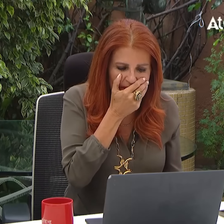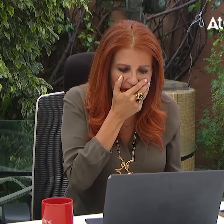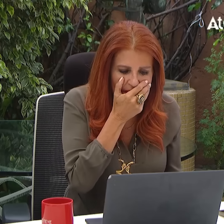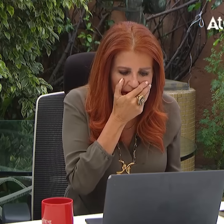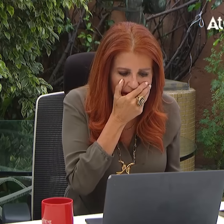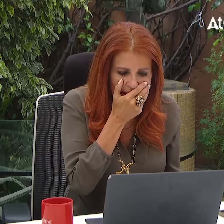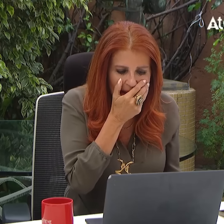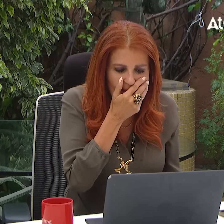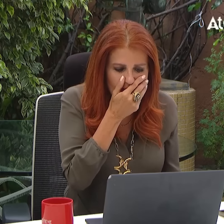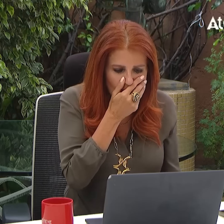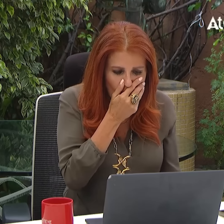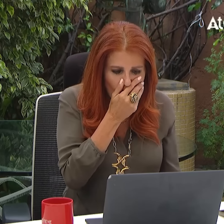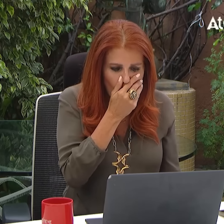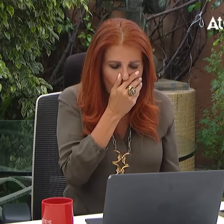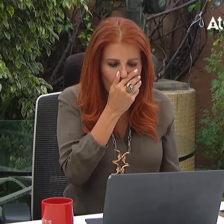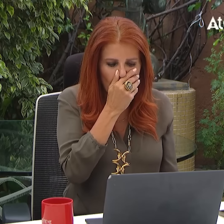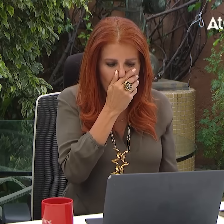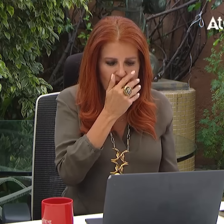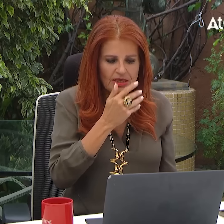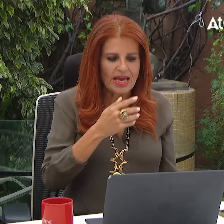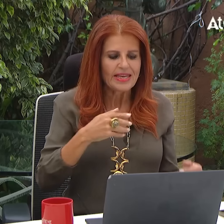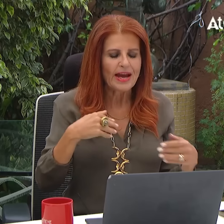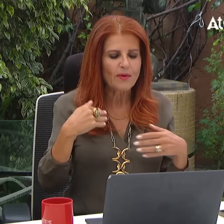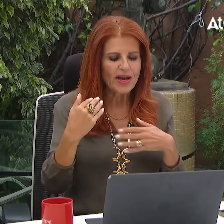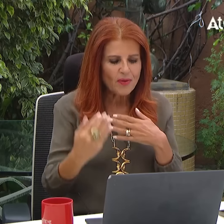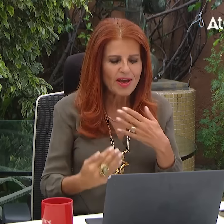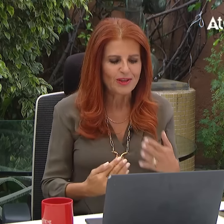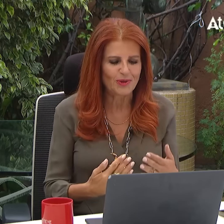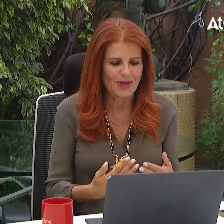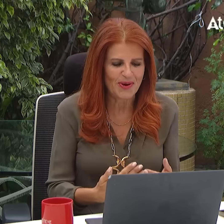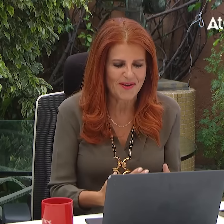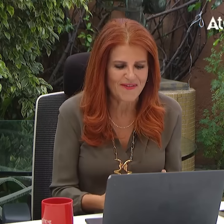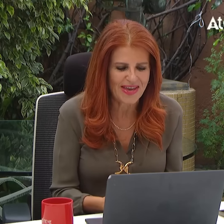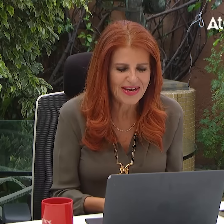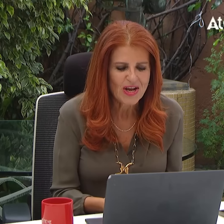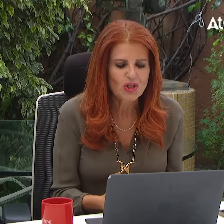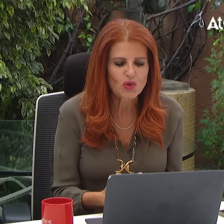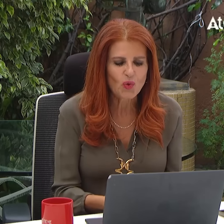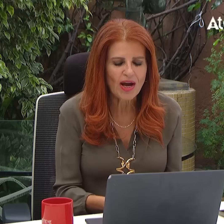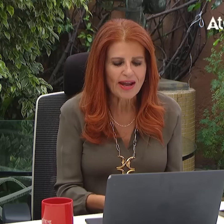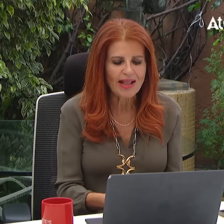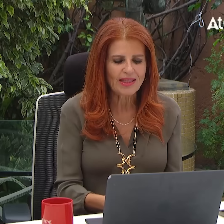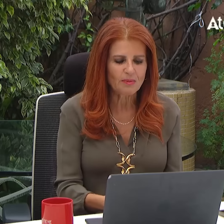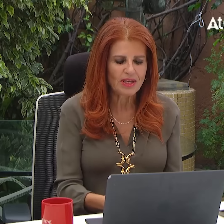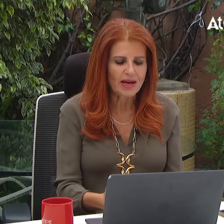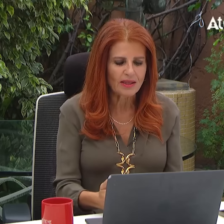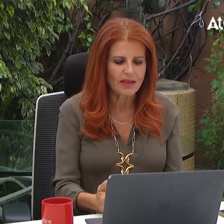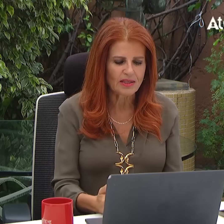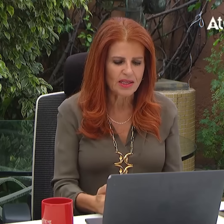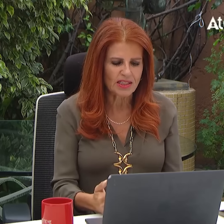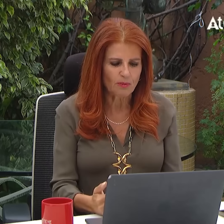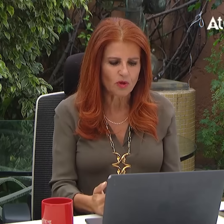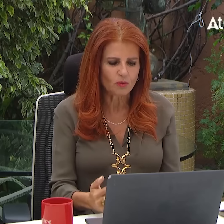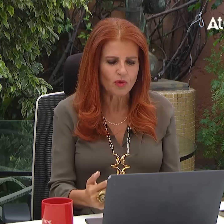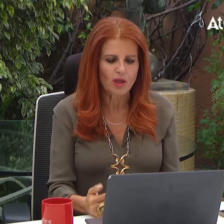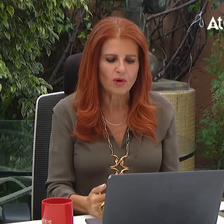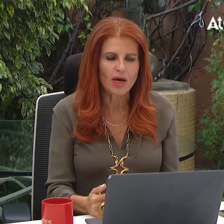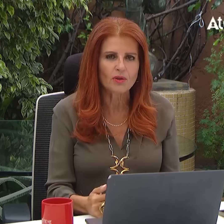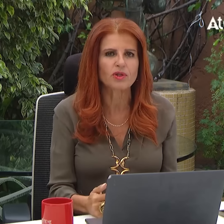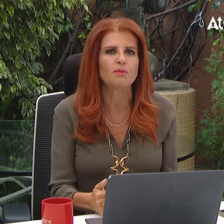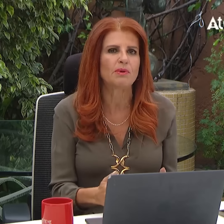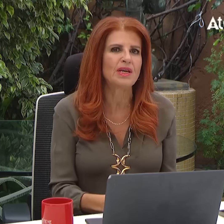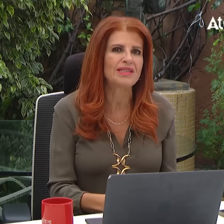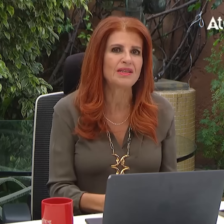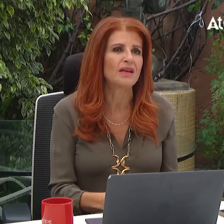tapa la mitad de la cara se toca un poco la nariz y aunado a esto quiero que vean su cara al terminar de decir que estamos muy